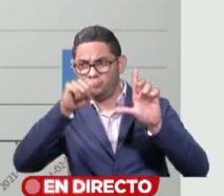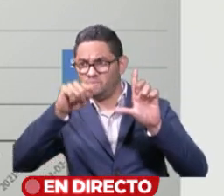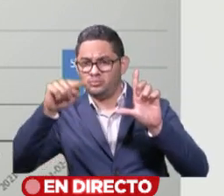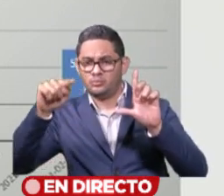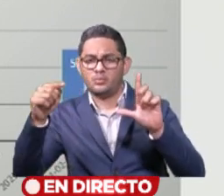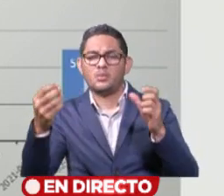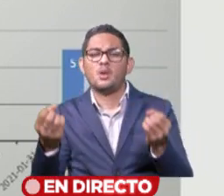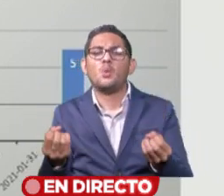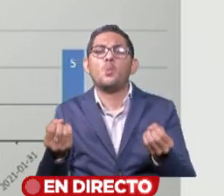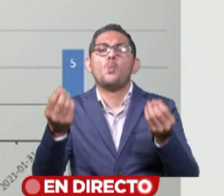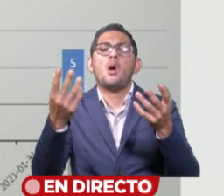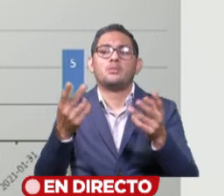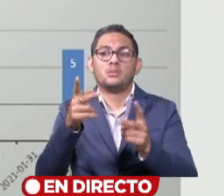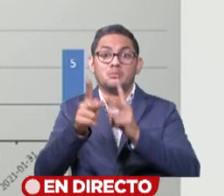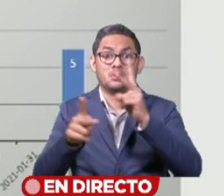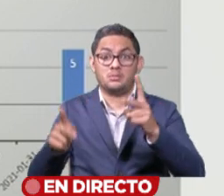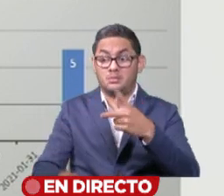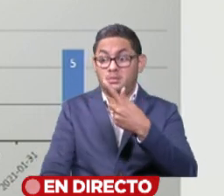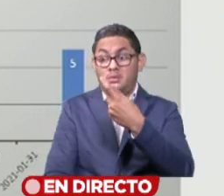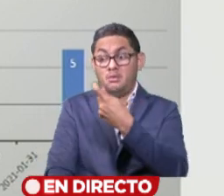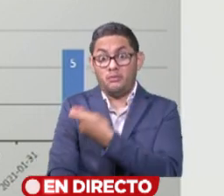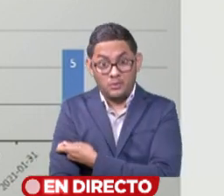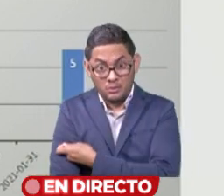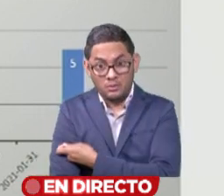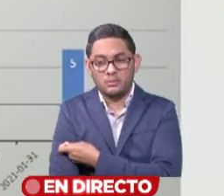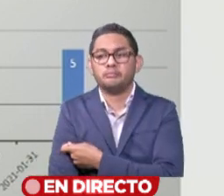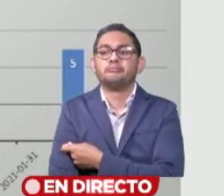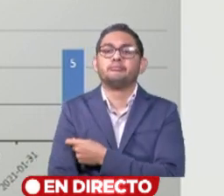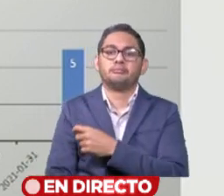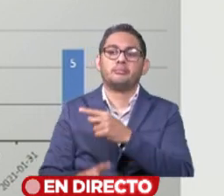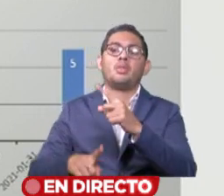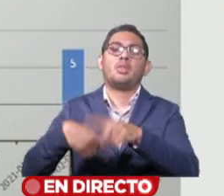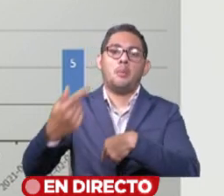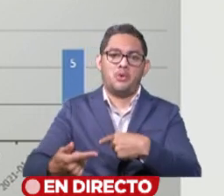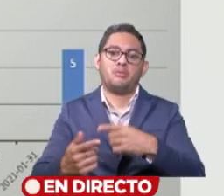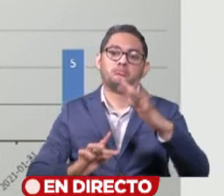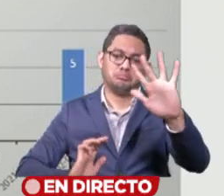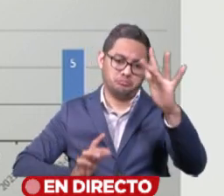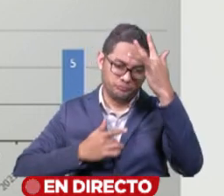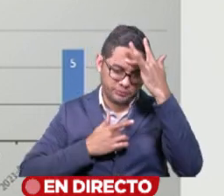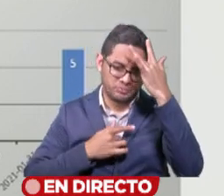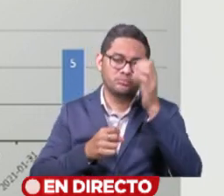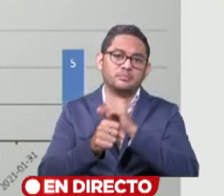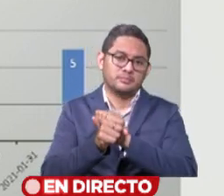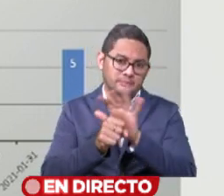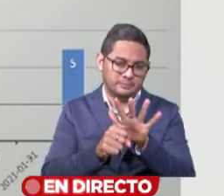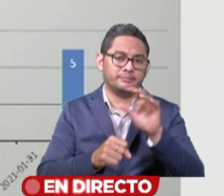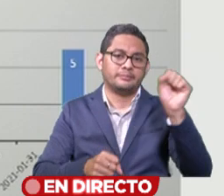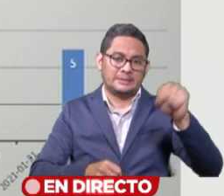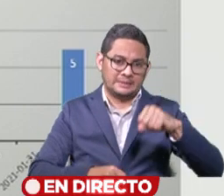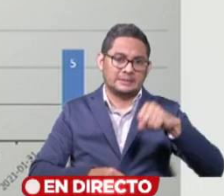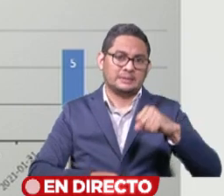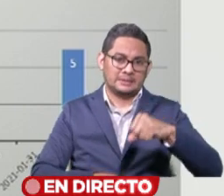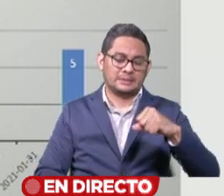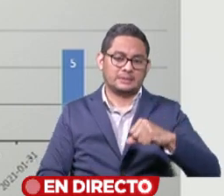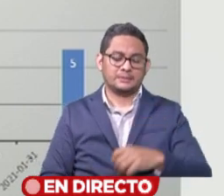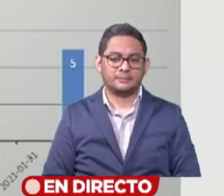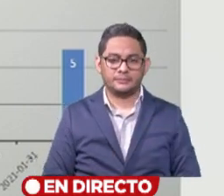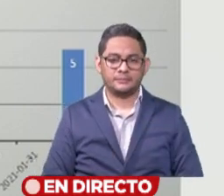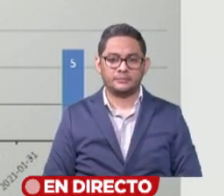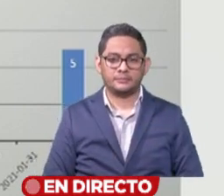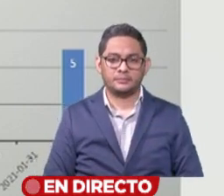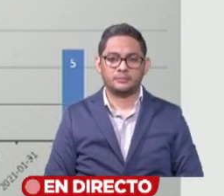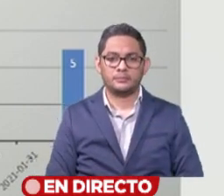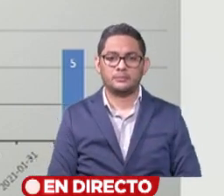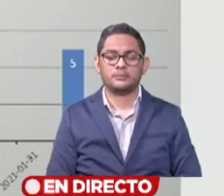personas vacunadas que tienen ahora un PCR positivo, y vemos que la mayoría de esas personas fueron vacunadas antes del